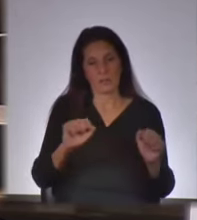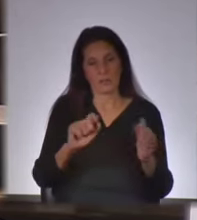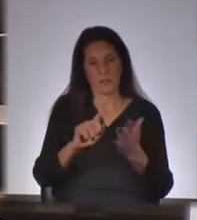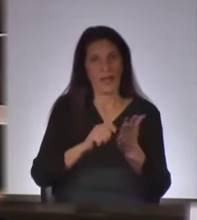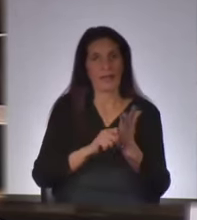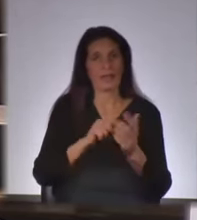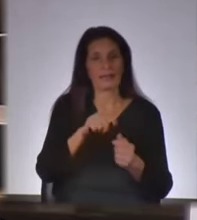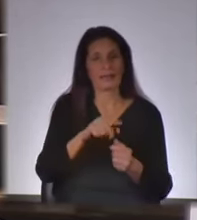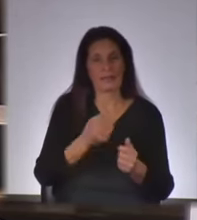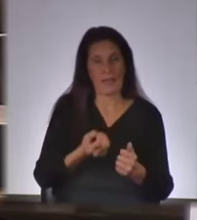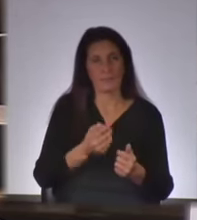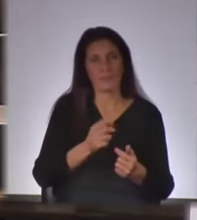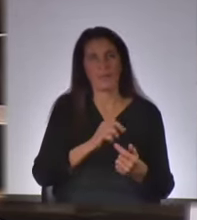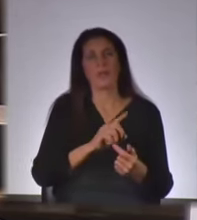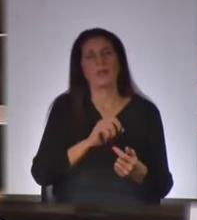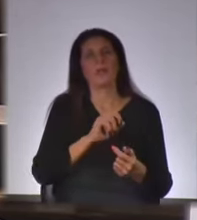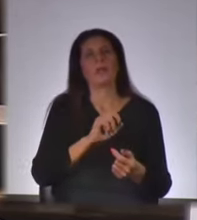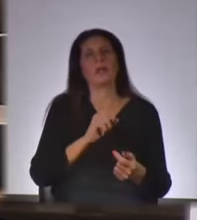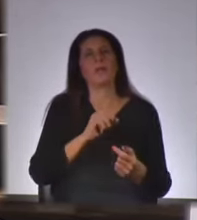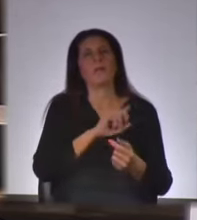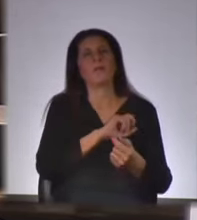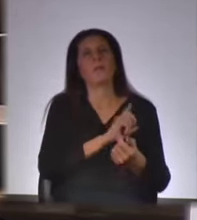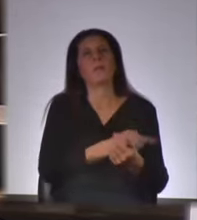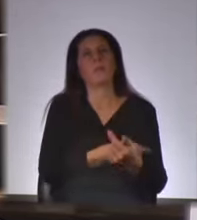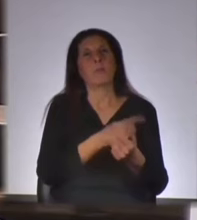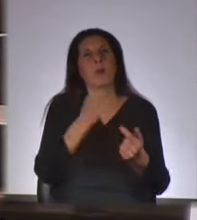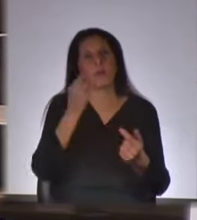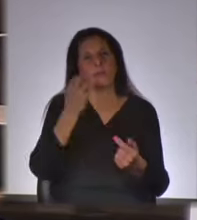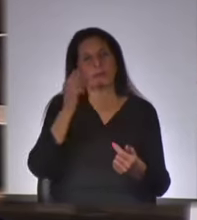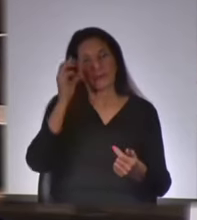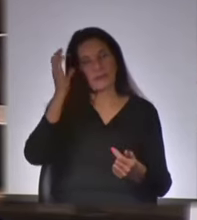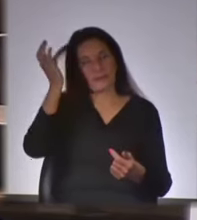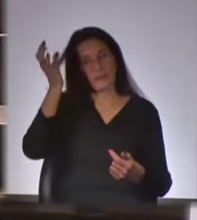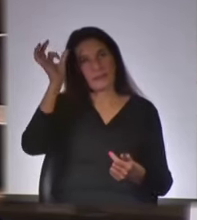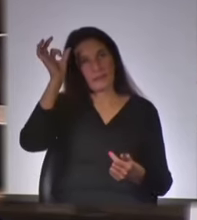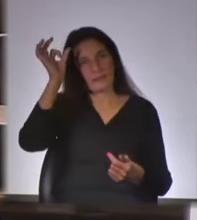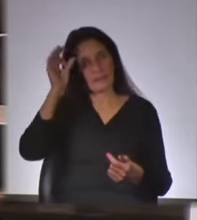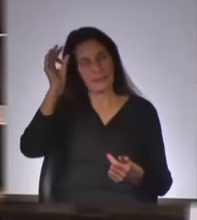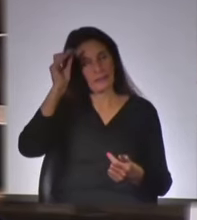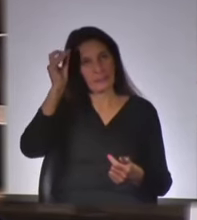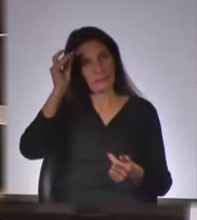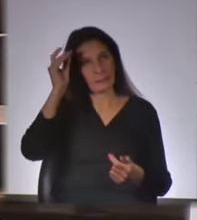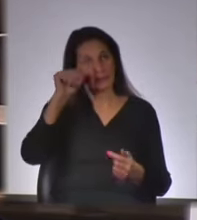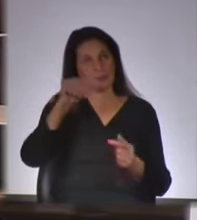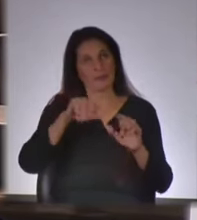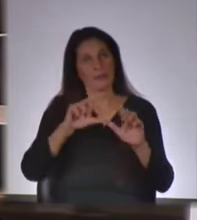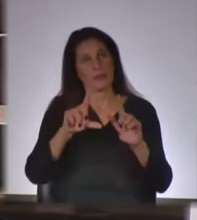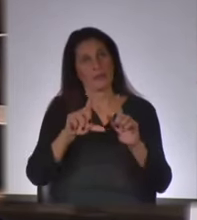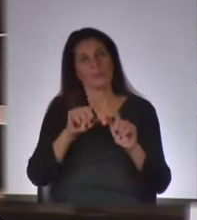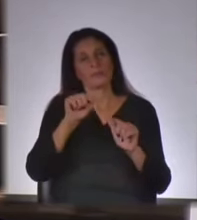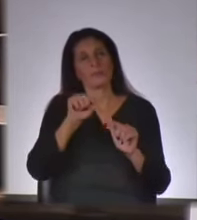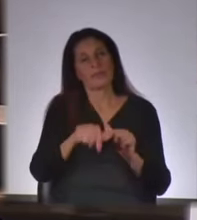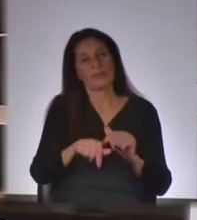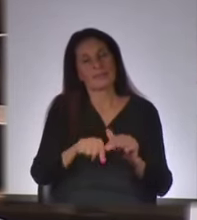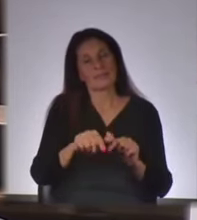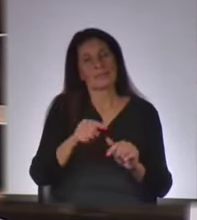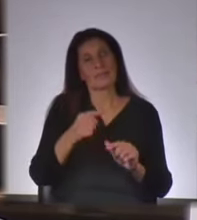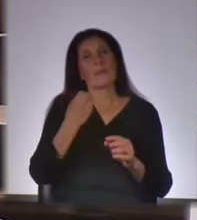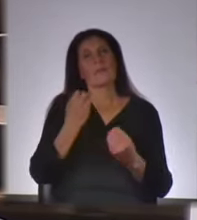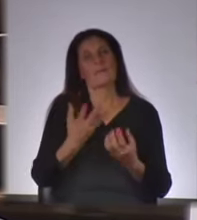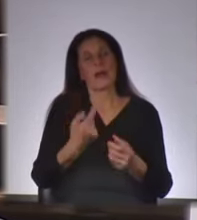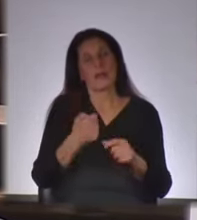el poder legislativo tendrá que tomar como otros dijeron la medida y que correspondan para